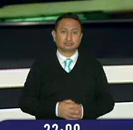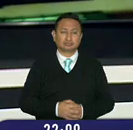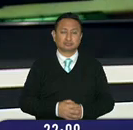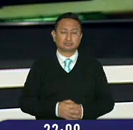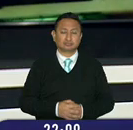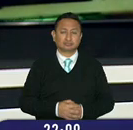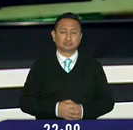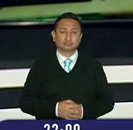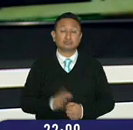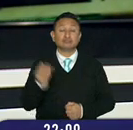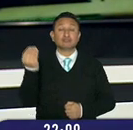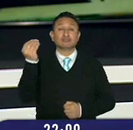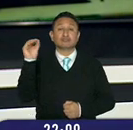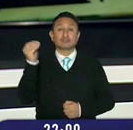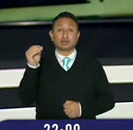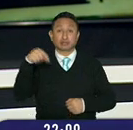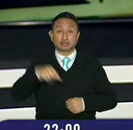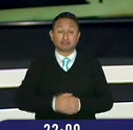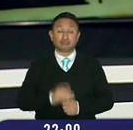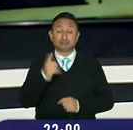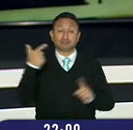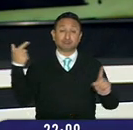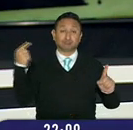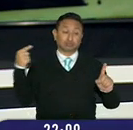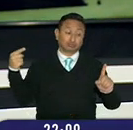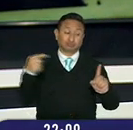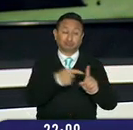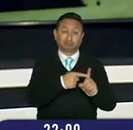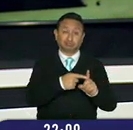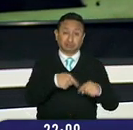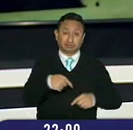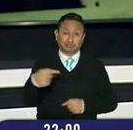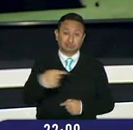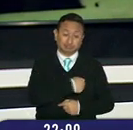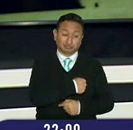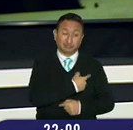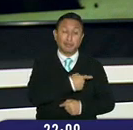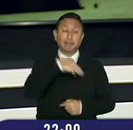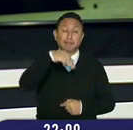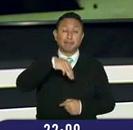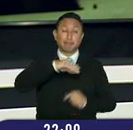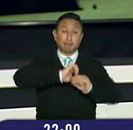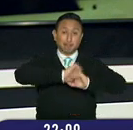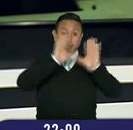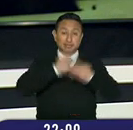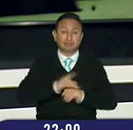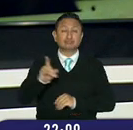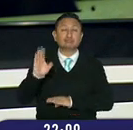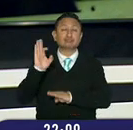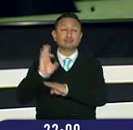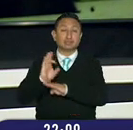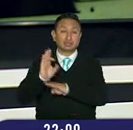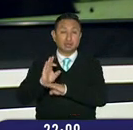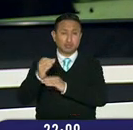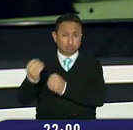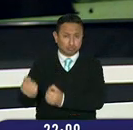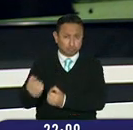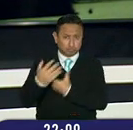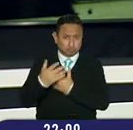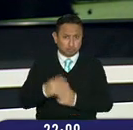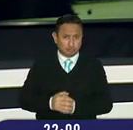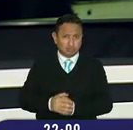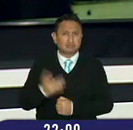Un joven fue herido de bala en el suroeste de Guayaquil la madrugada de este martes. Según las versiones de los testigos, se trataría